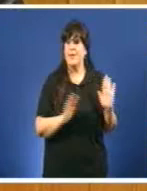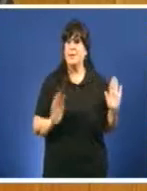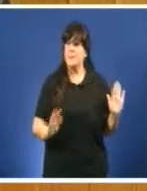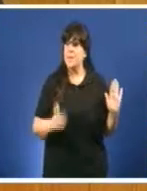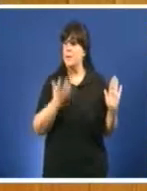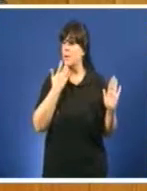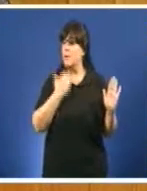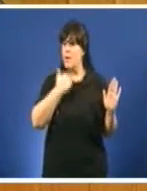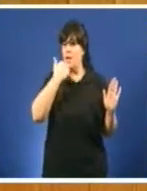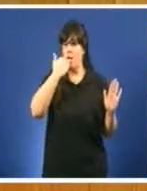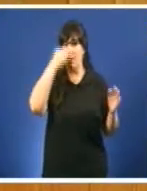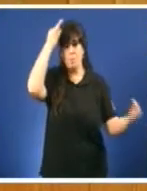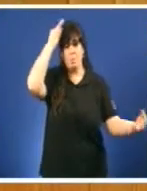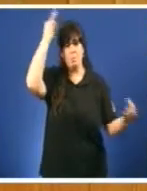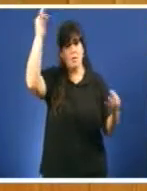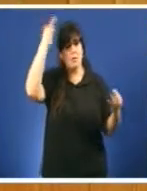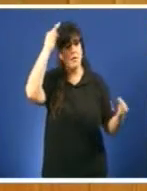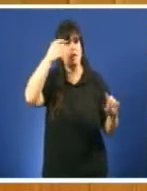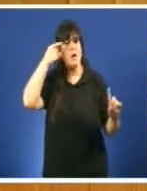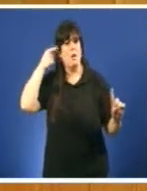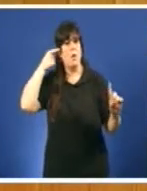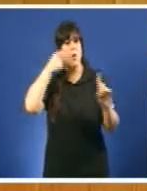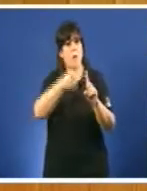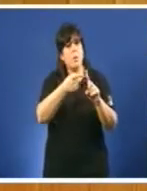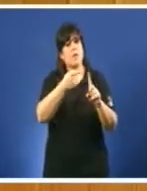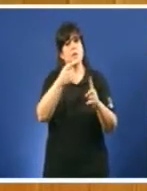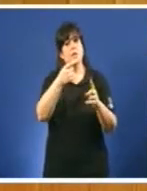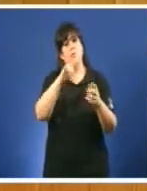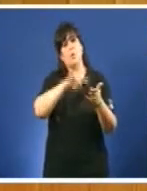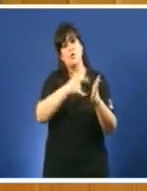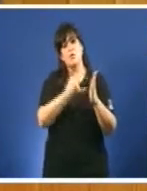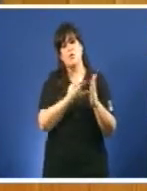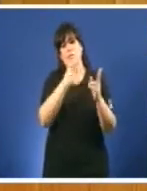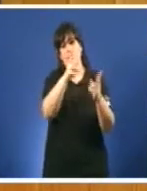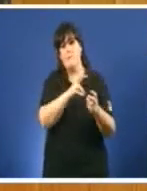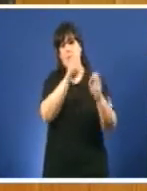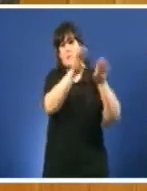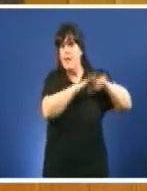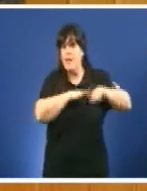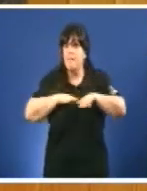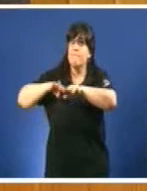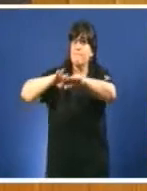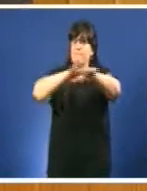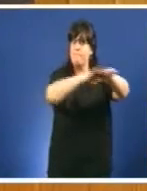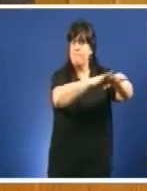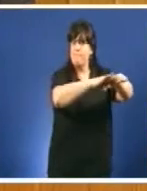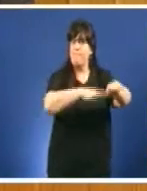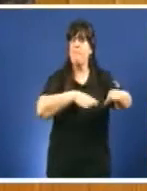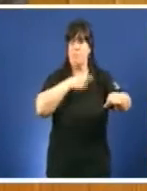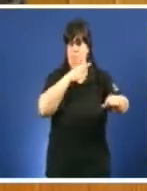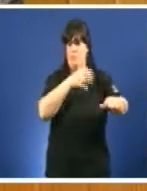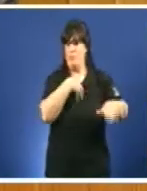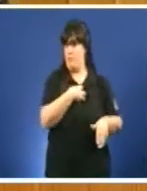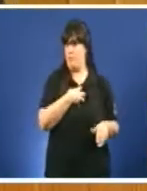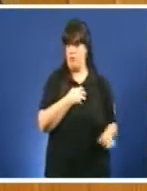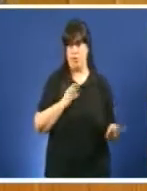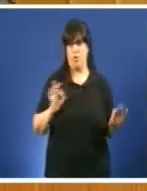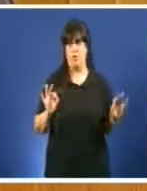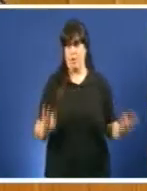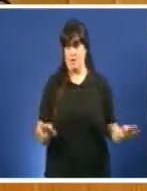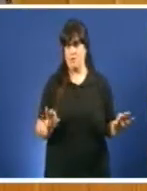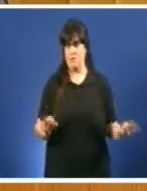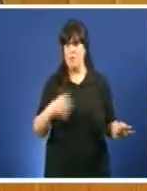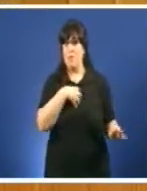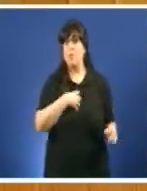que reforce a progresividade e a equidade do sistema fiscal para atender a súa función redistributiva, para redistribuir